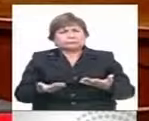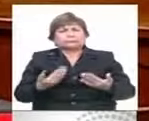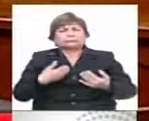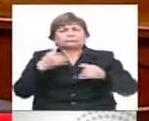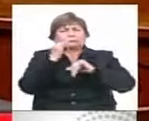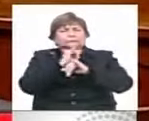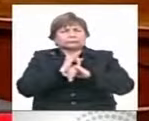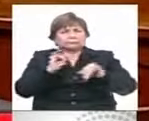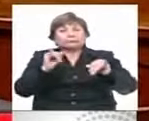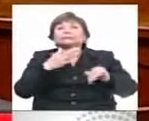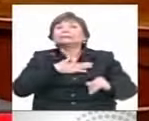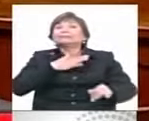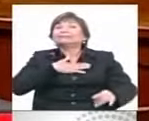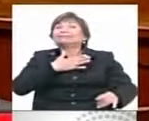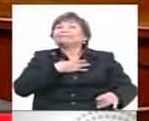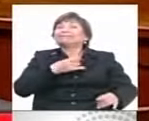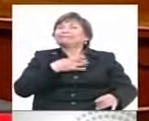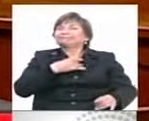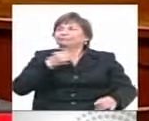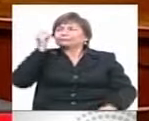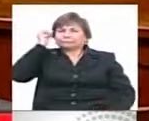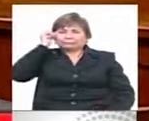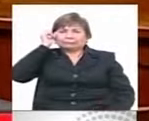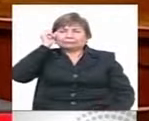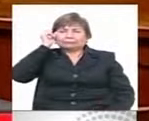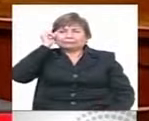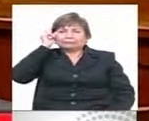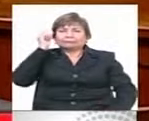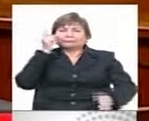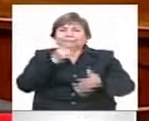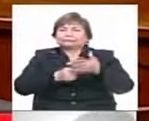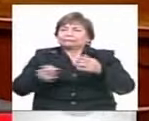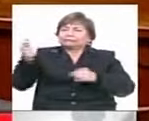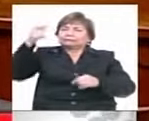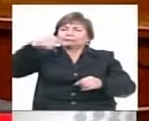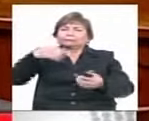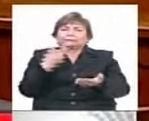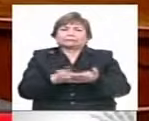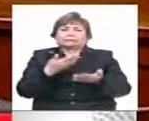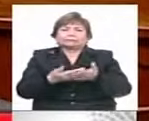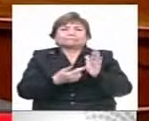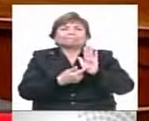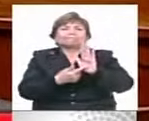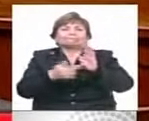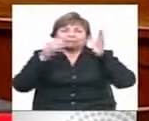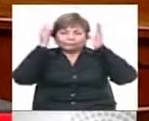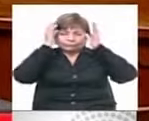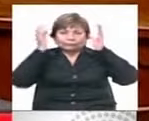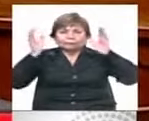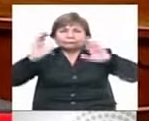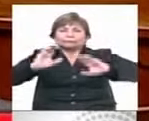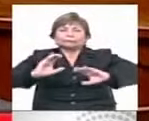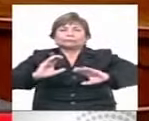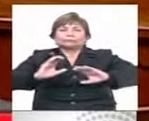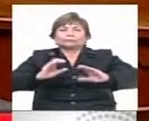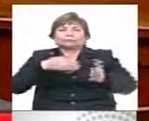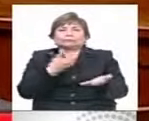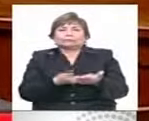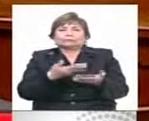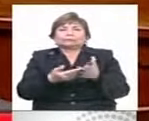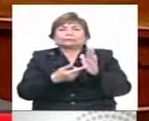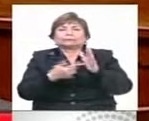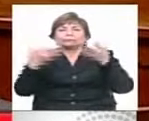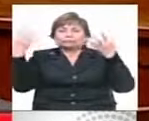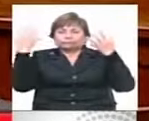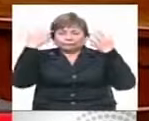tanto, me gustaría que se entienda que hemos venido a proponer un acuerdo. Hemos venido a proponer un